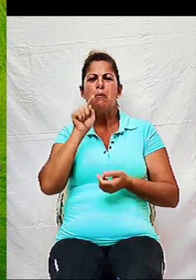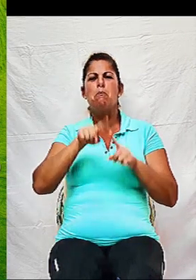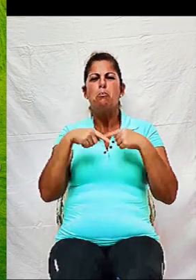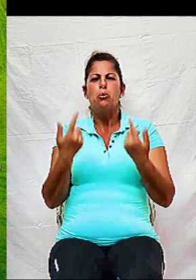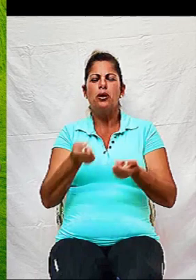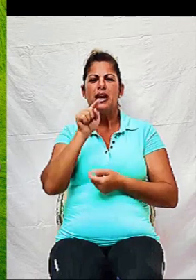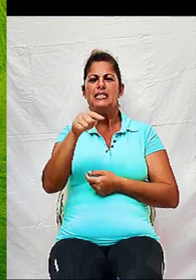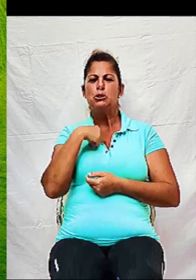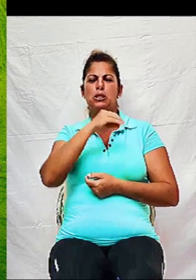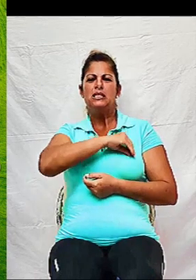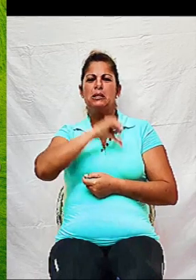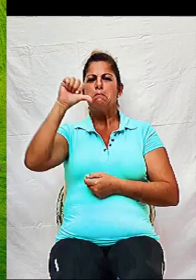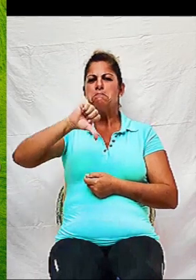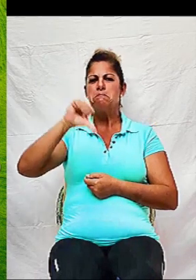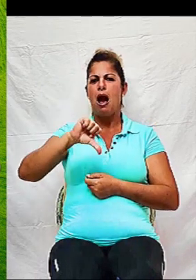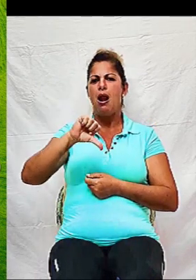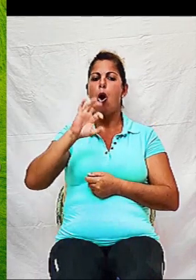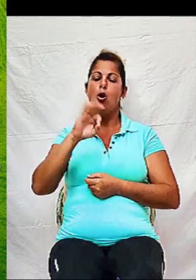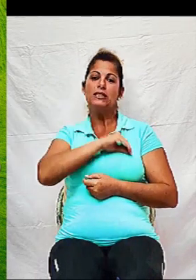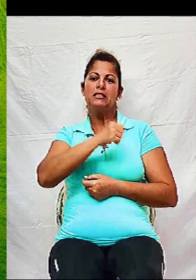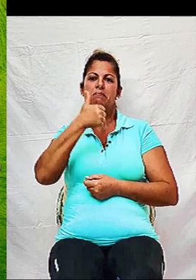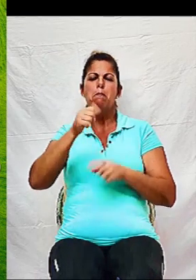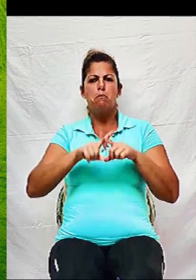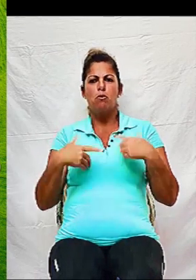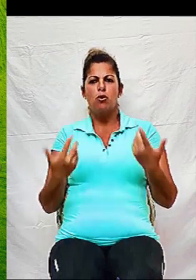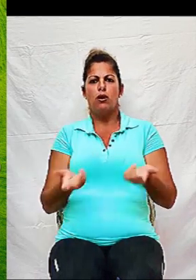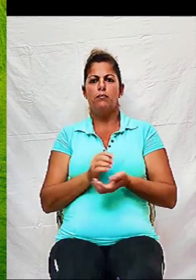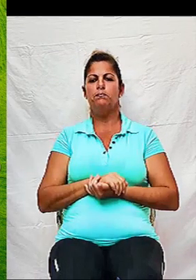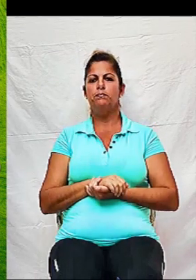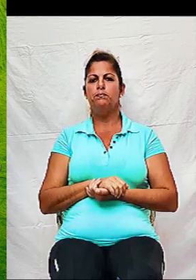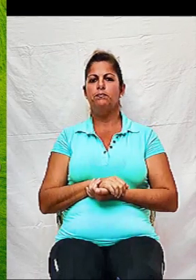¿De qué dependen mis estados de malestar y bienestar?